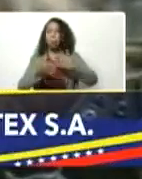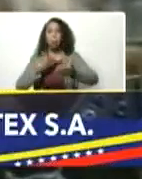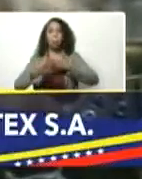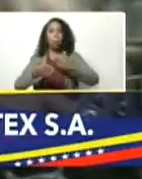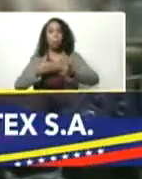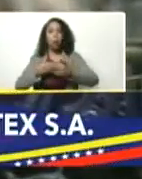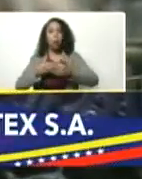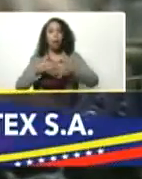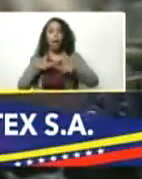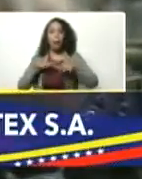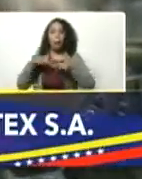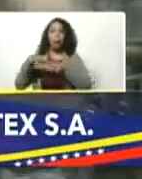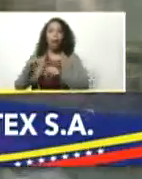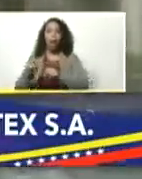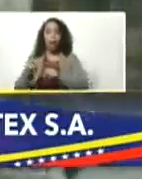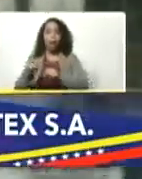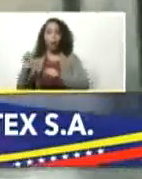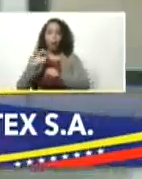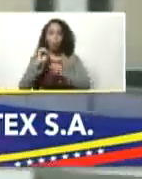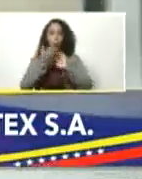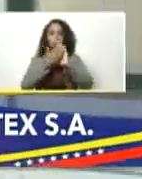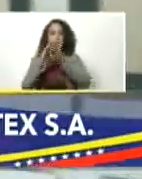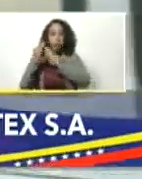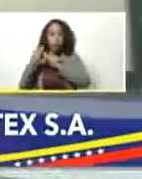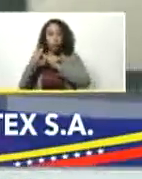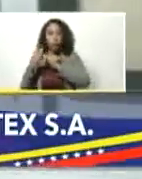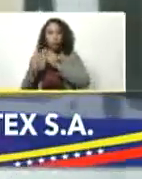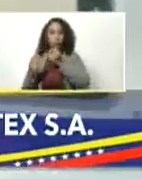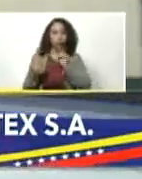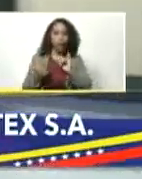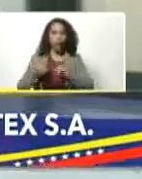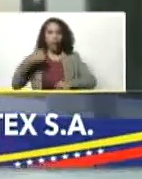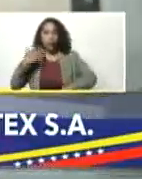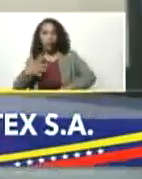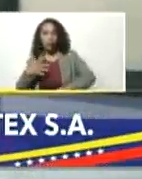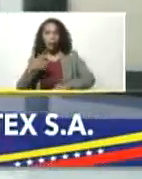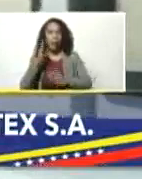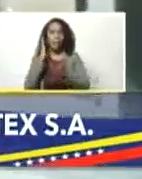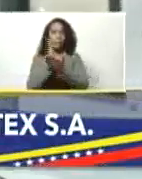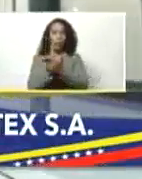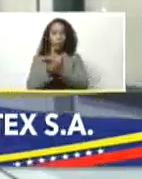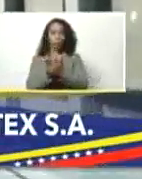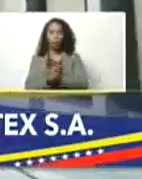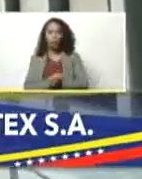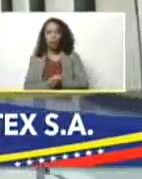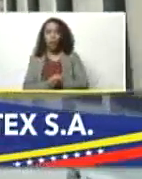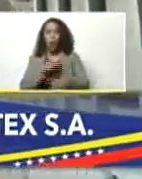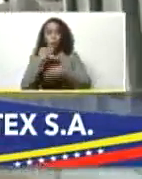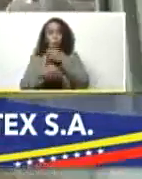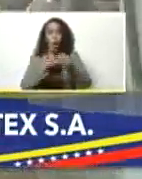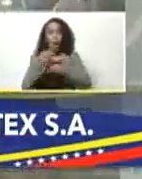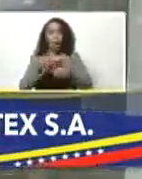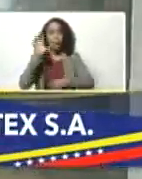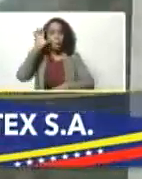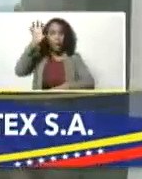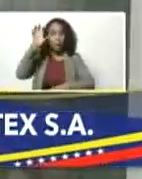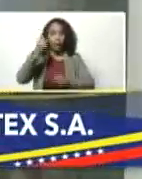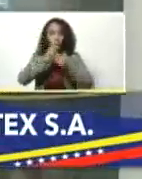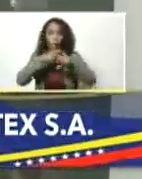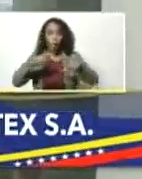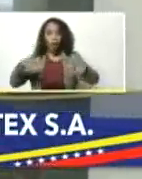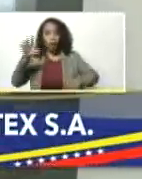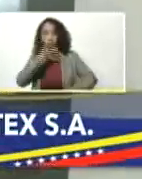es capitalista, comunista, de derecha, de izquierda o del medio, lo que hacen los países prósperos y las